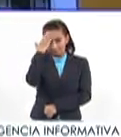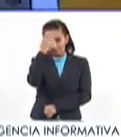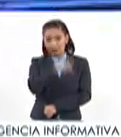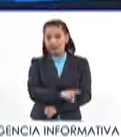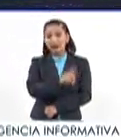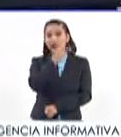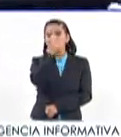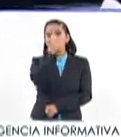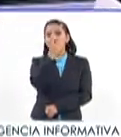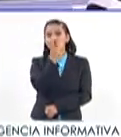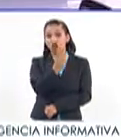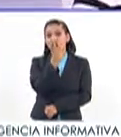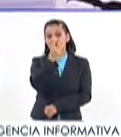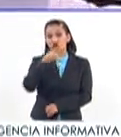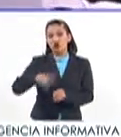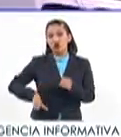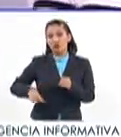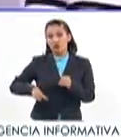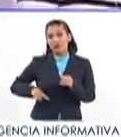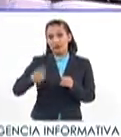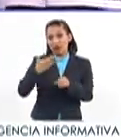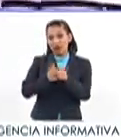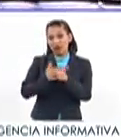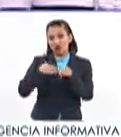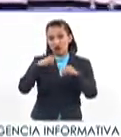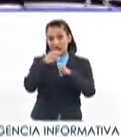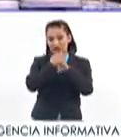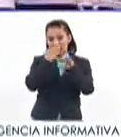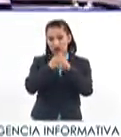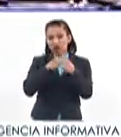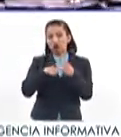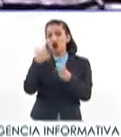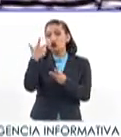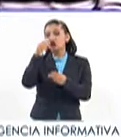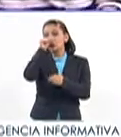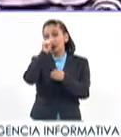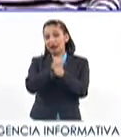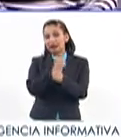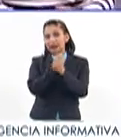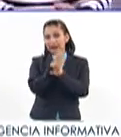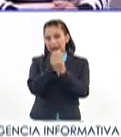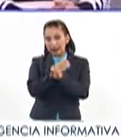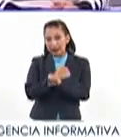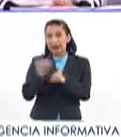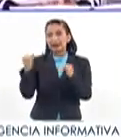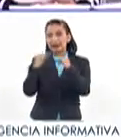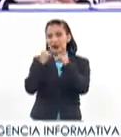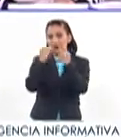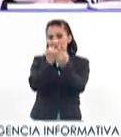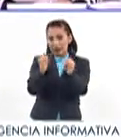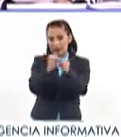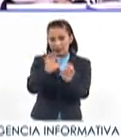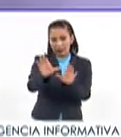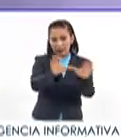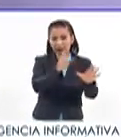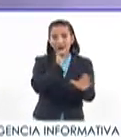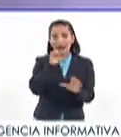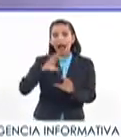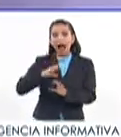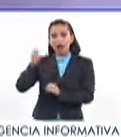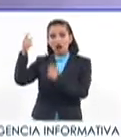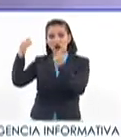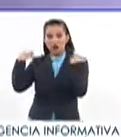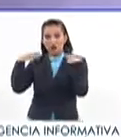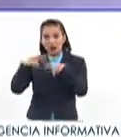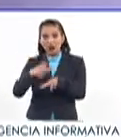los 32 gobernadores de las entidades federativas, 8 secretarías de Estado, institutos autónomos, y también hay